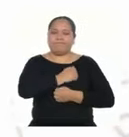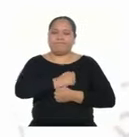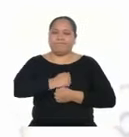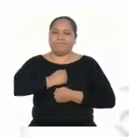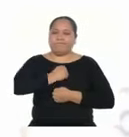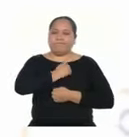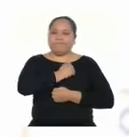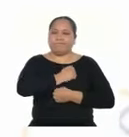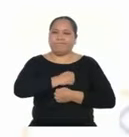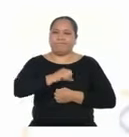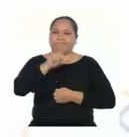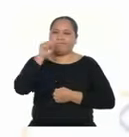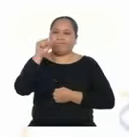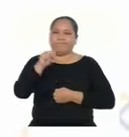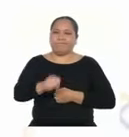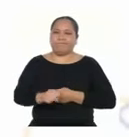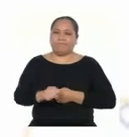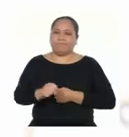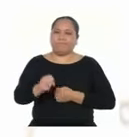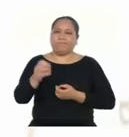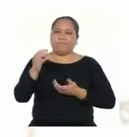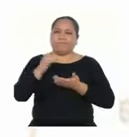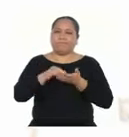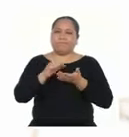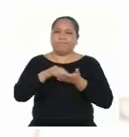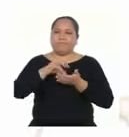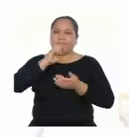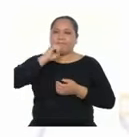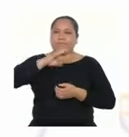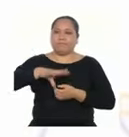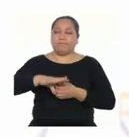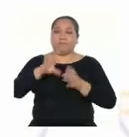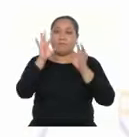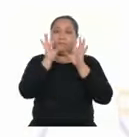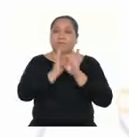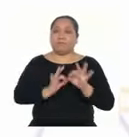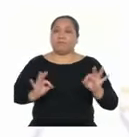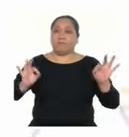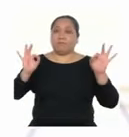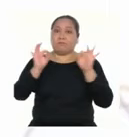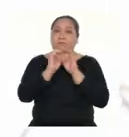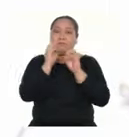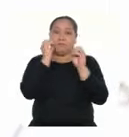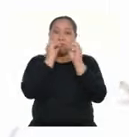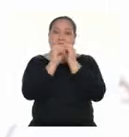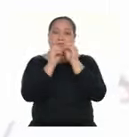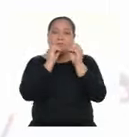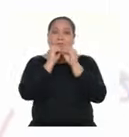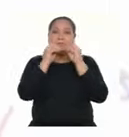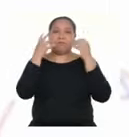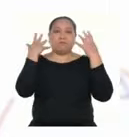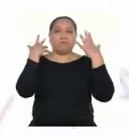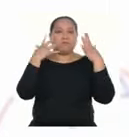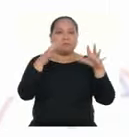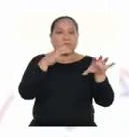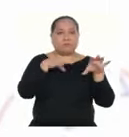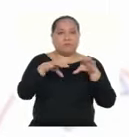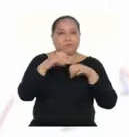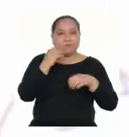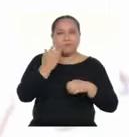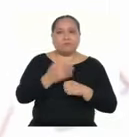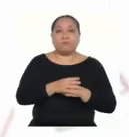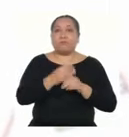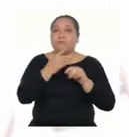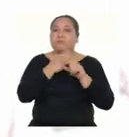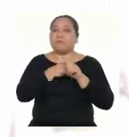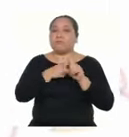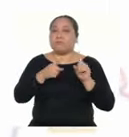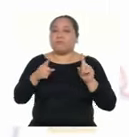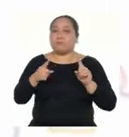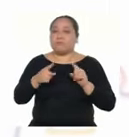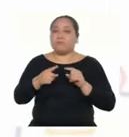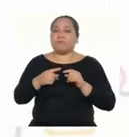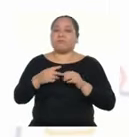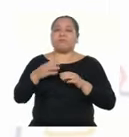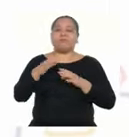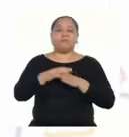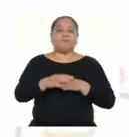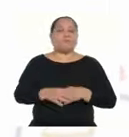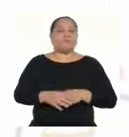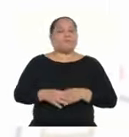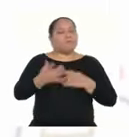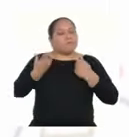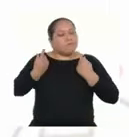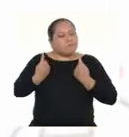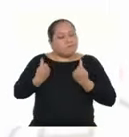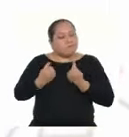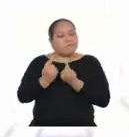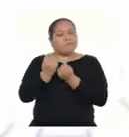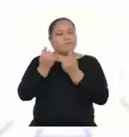Desafortunadamente. Por eso, repito, es vital tomar acción y ya se está haciendo, pero se debe remar